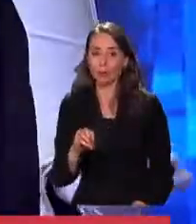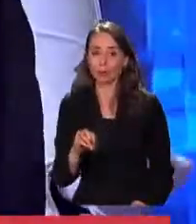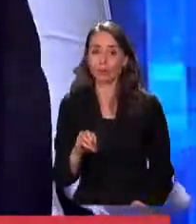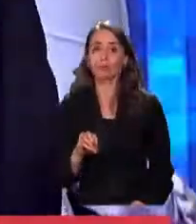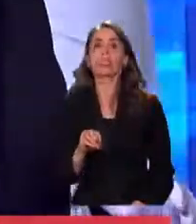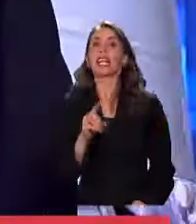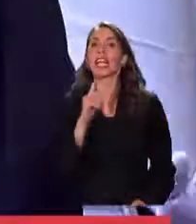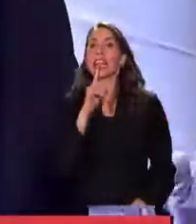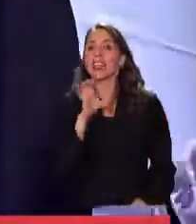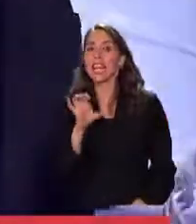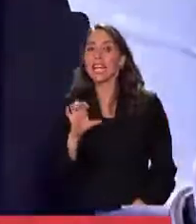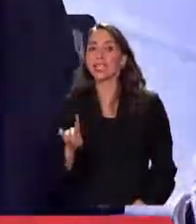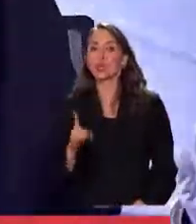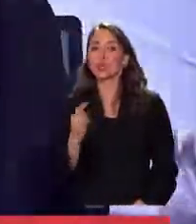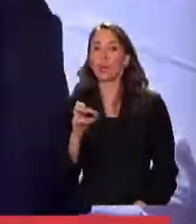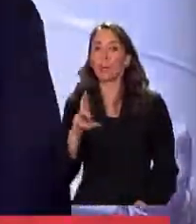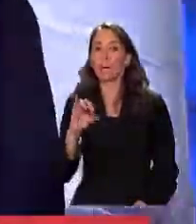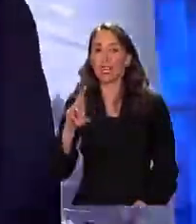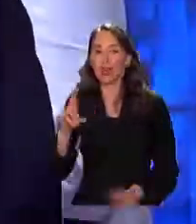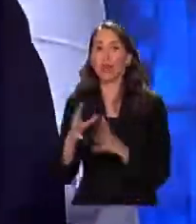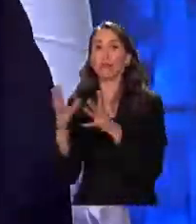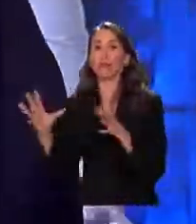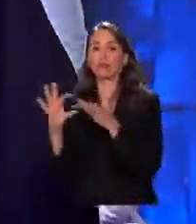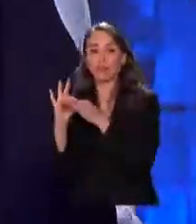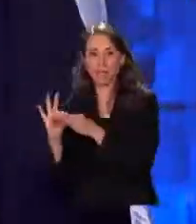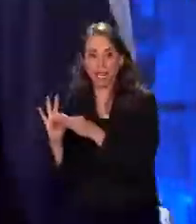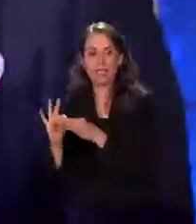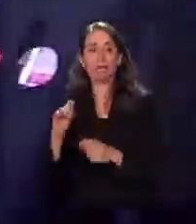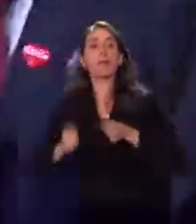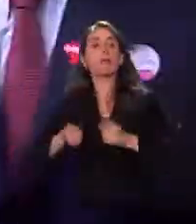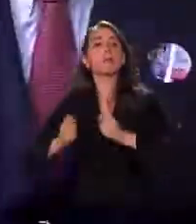y Superior. Muchas gracias.